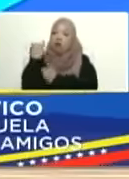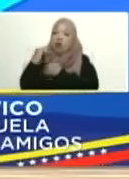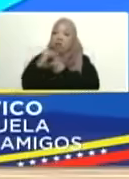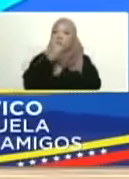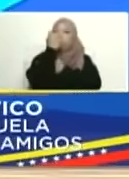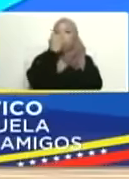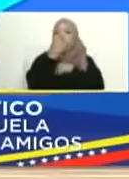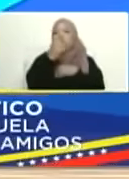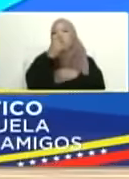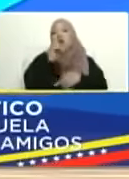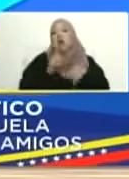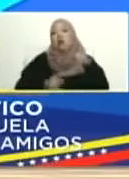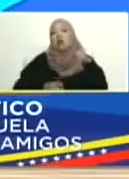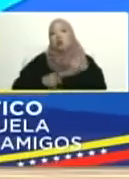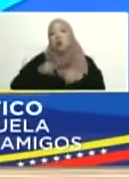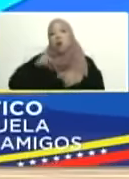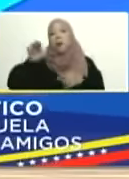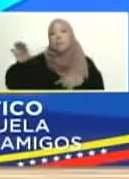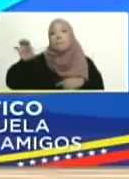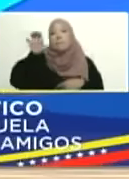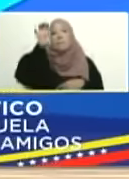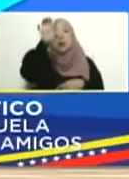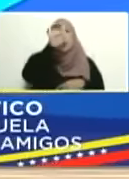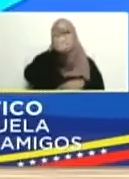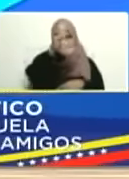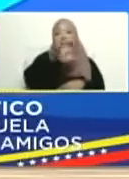Y en cada uno de nuestros países,